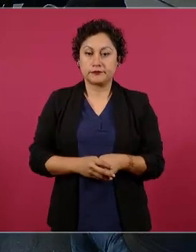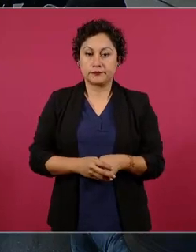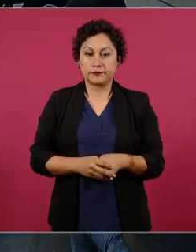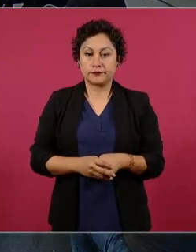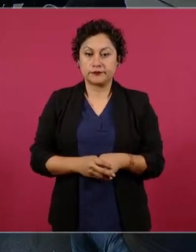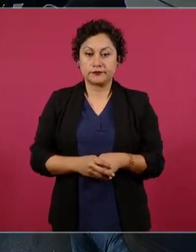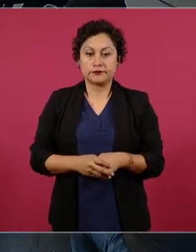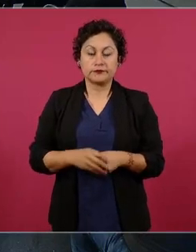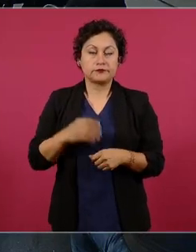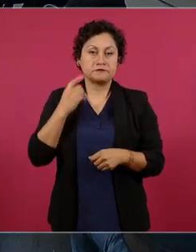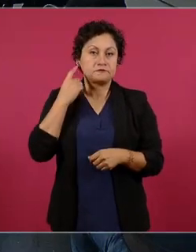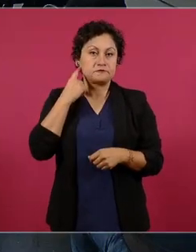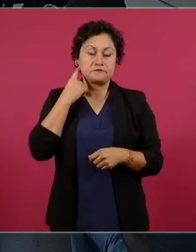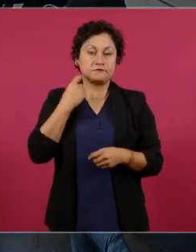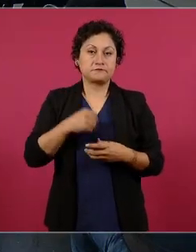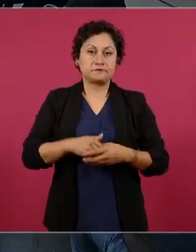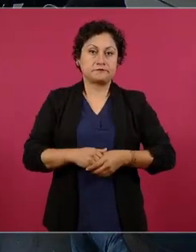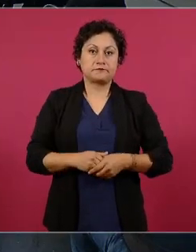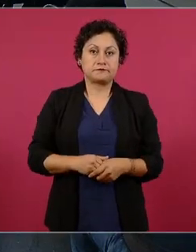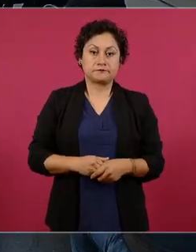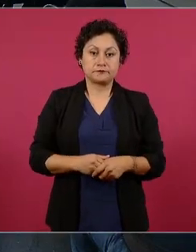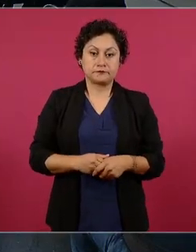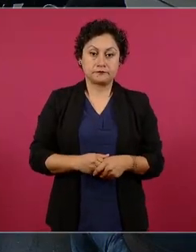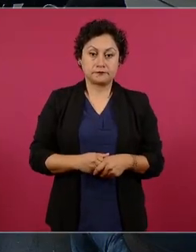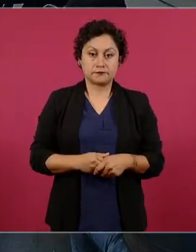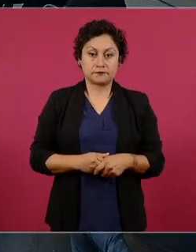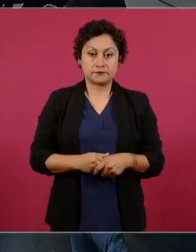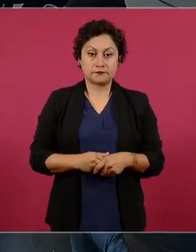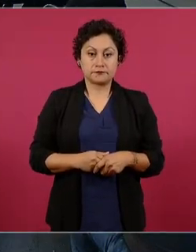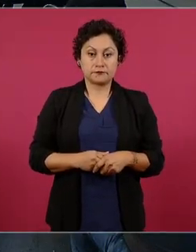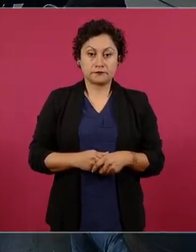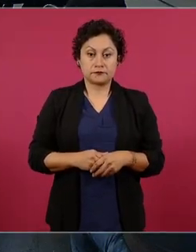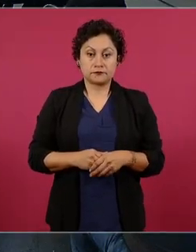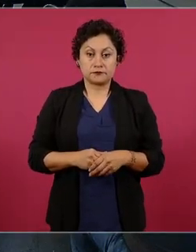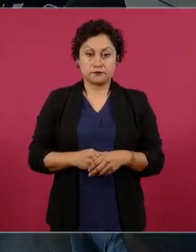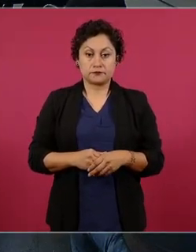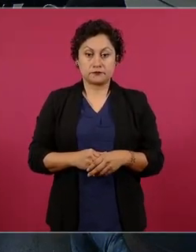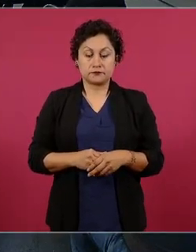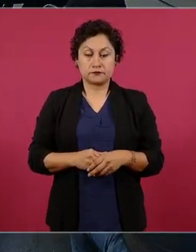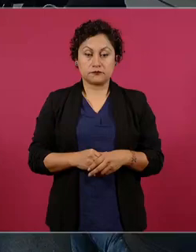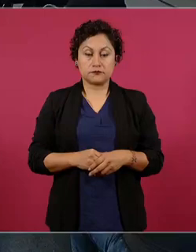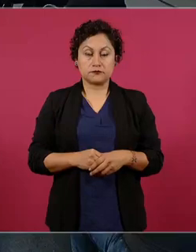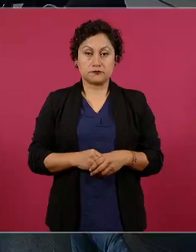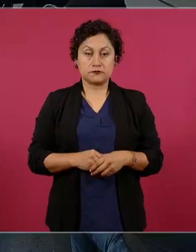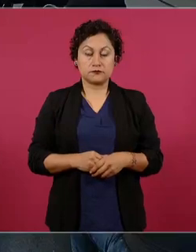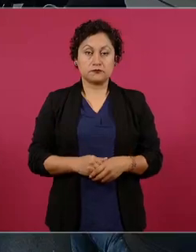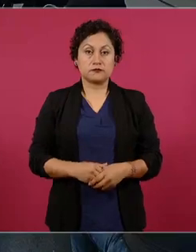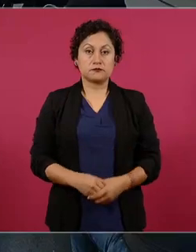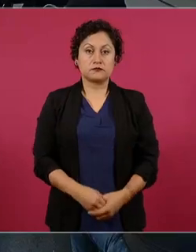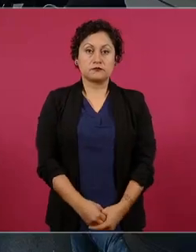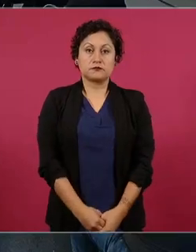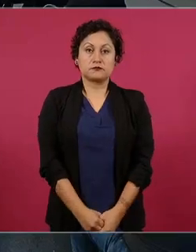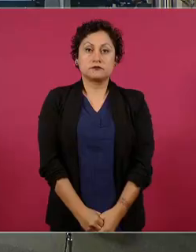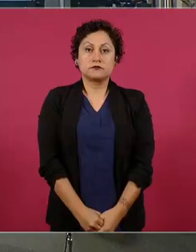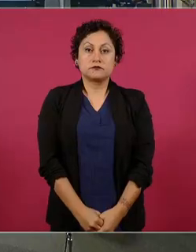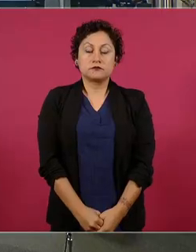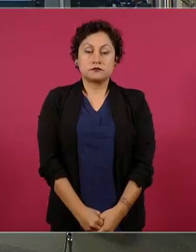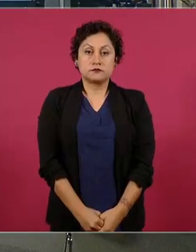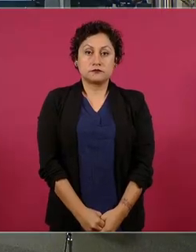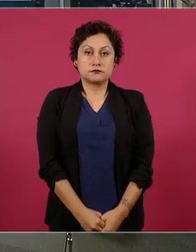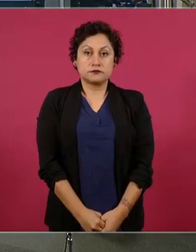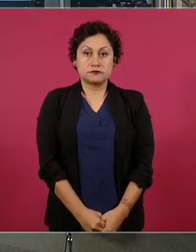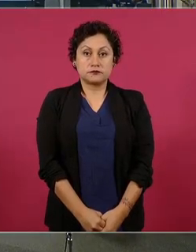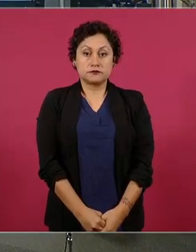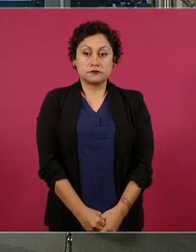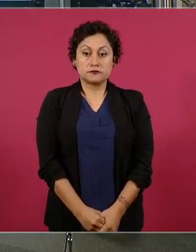Fueron 7 horas de enfrentamiento. Sí. Usted sabe que yo soy de San Luis Potosí. Hay un chofer que se está debatiendo en estos